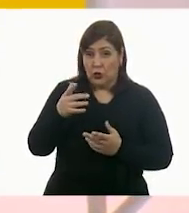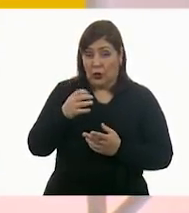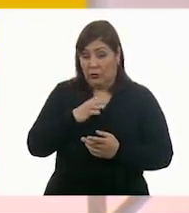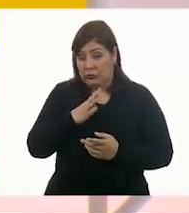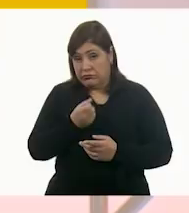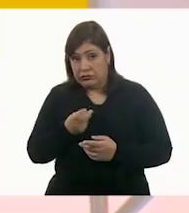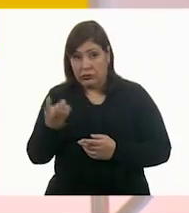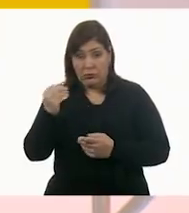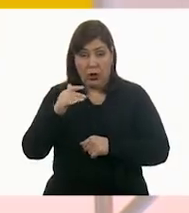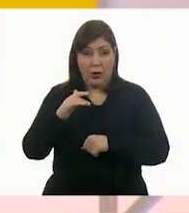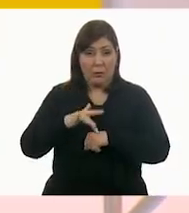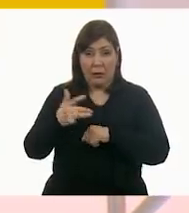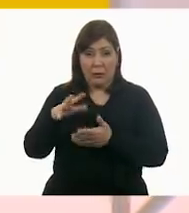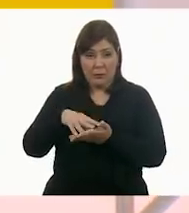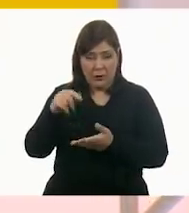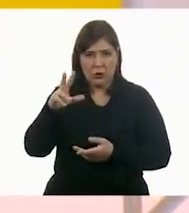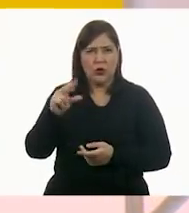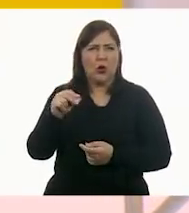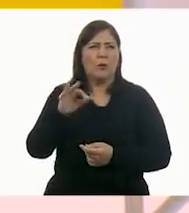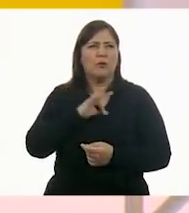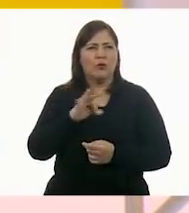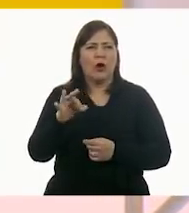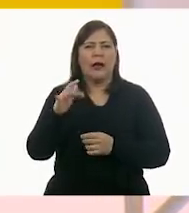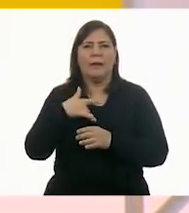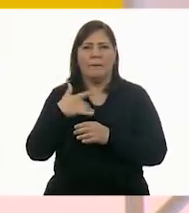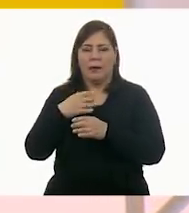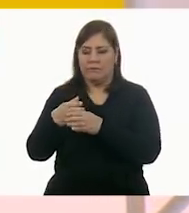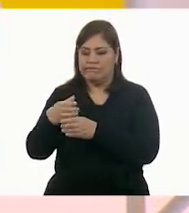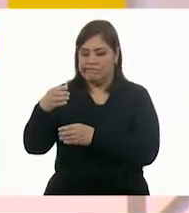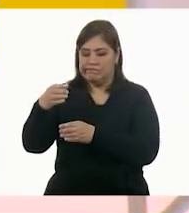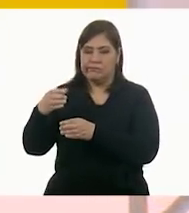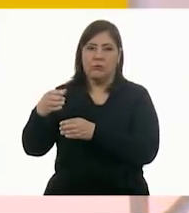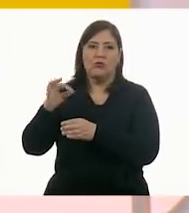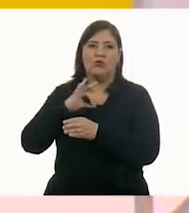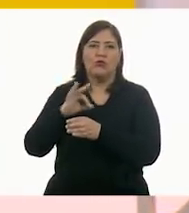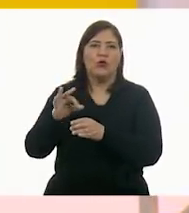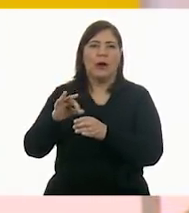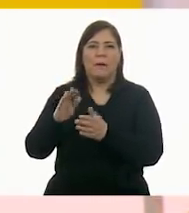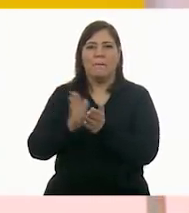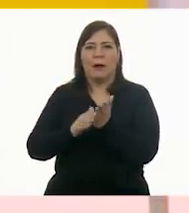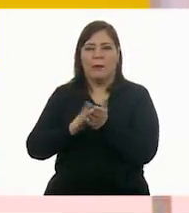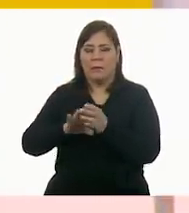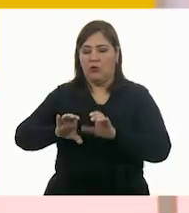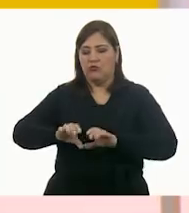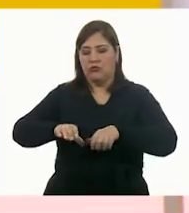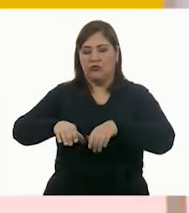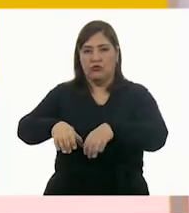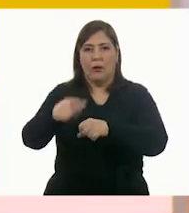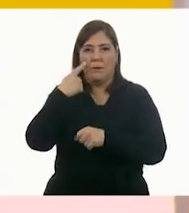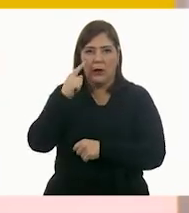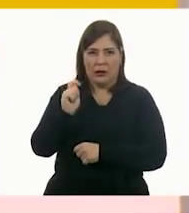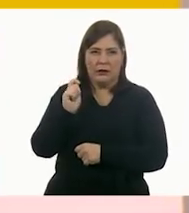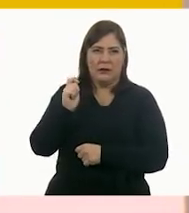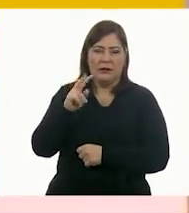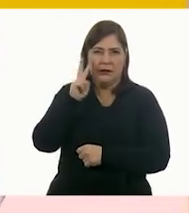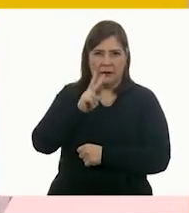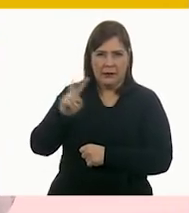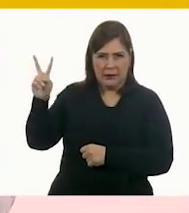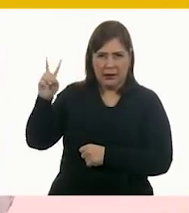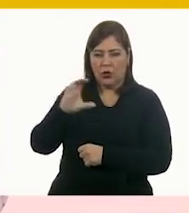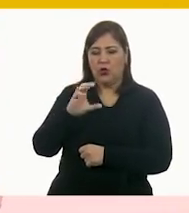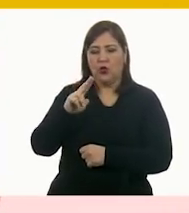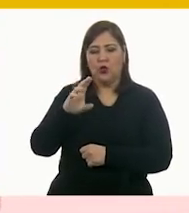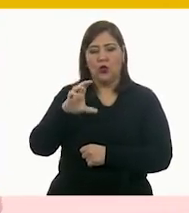sobrecitos y quieres vaciar del bote, entonces vamos a hacer como un cucurucho, se llama.